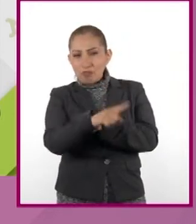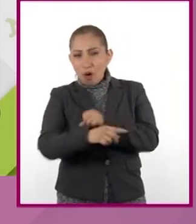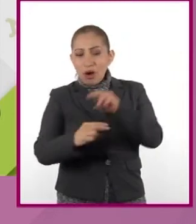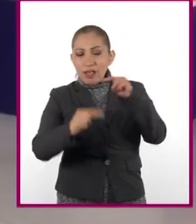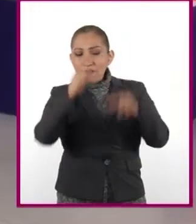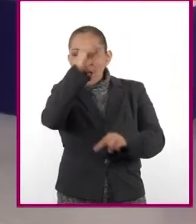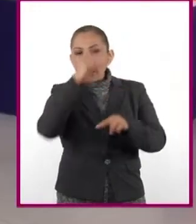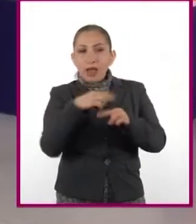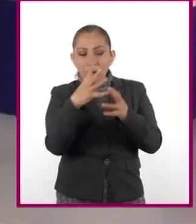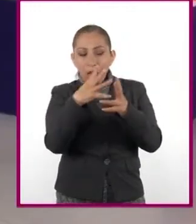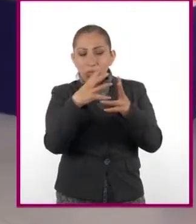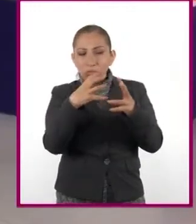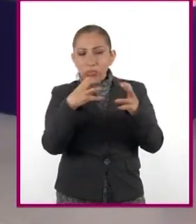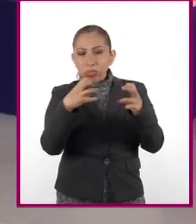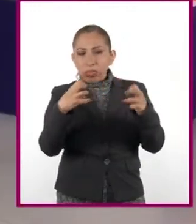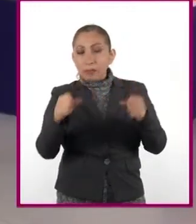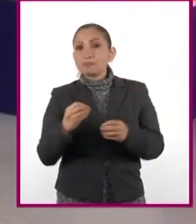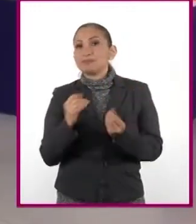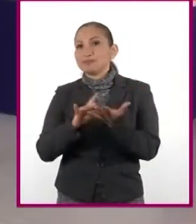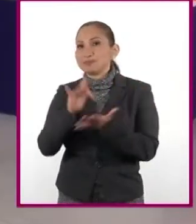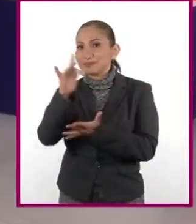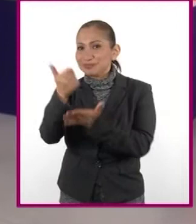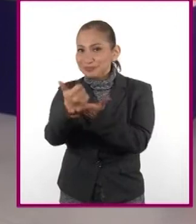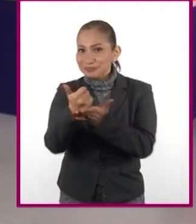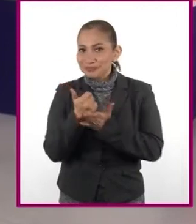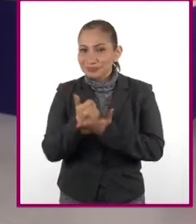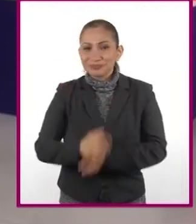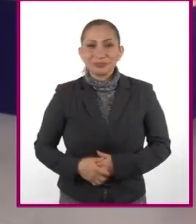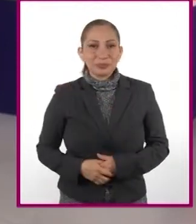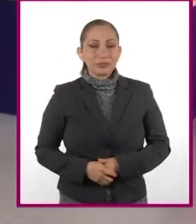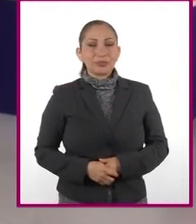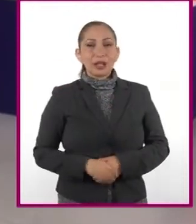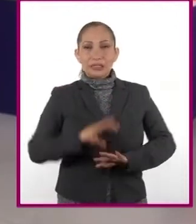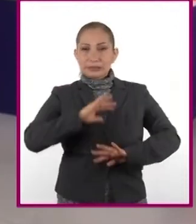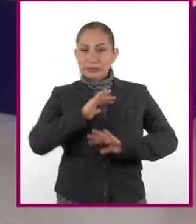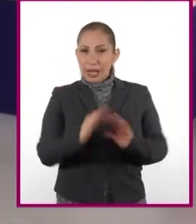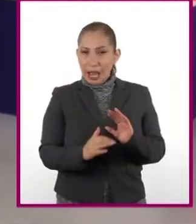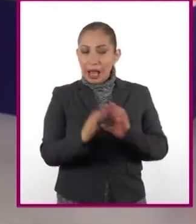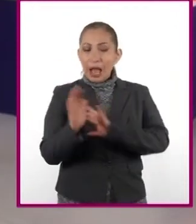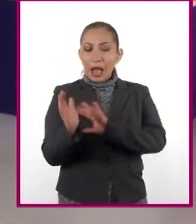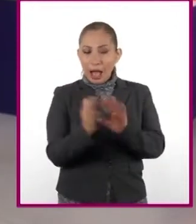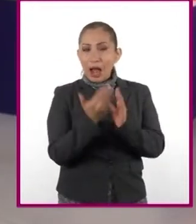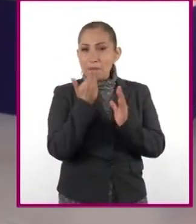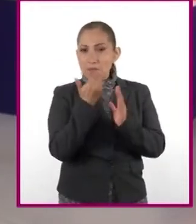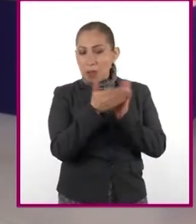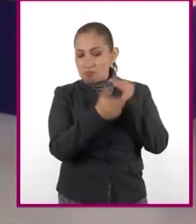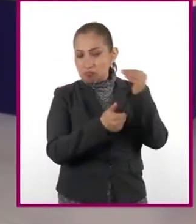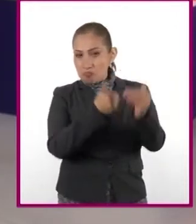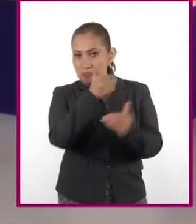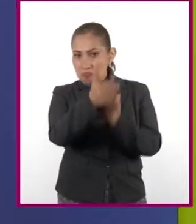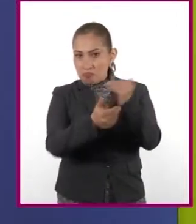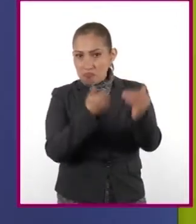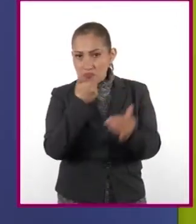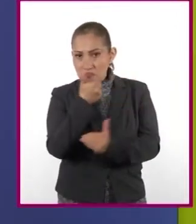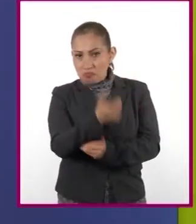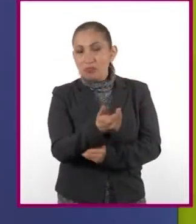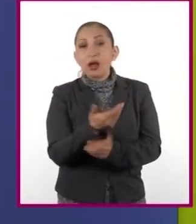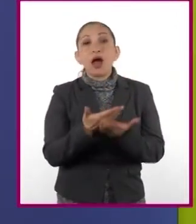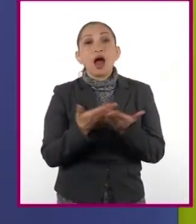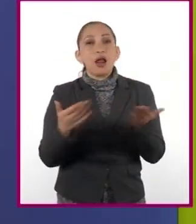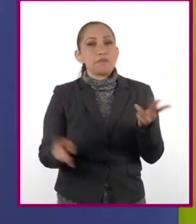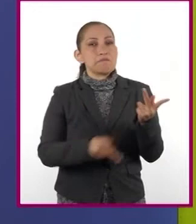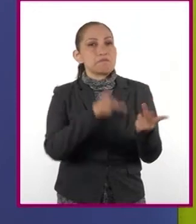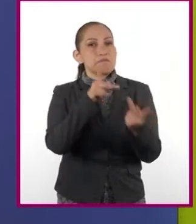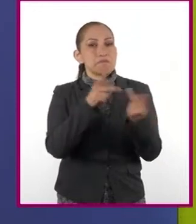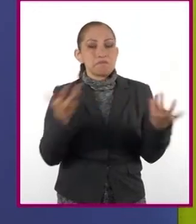trófico. Muchas gracias por su ayuda. Hasta aquí parece que todo marcha como un reloj, en